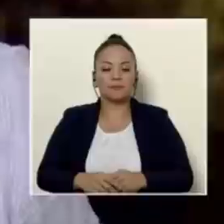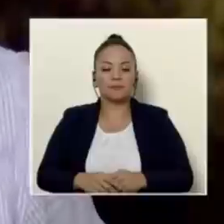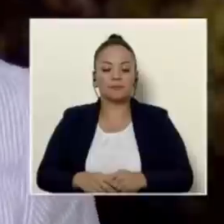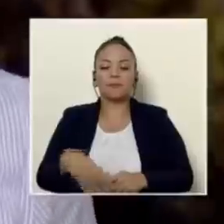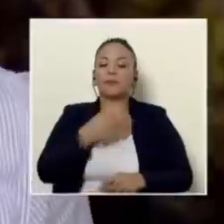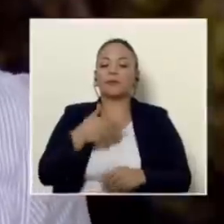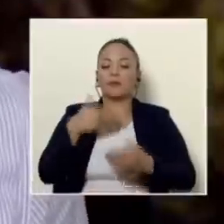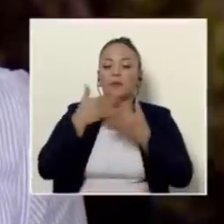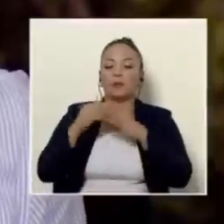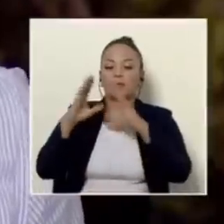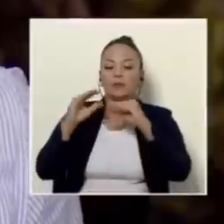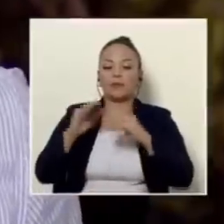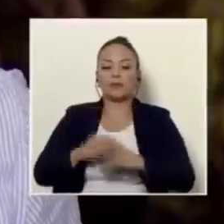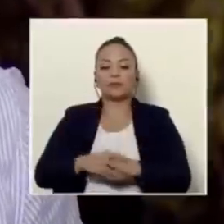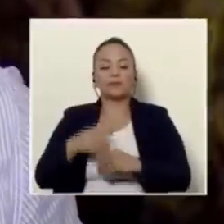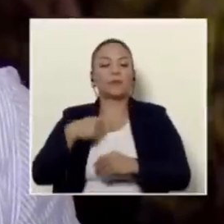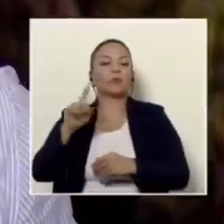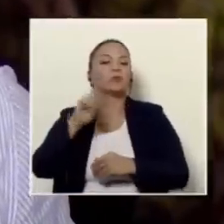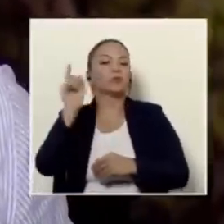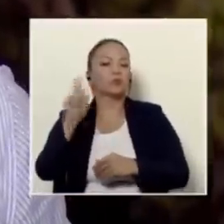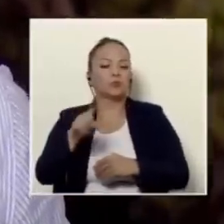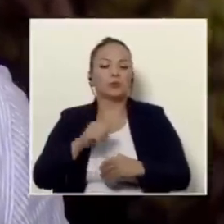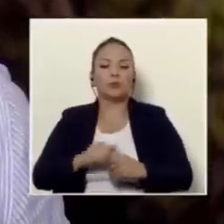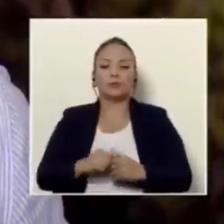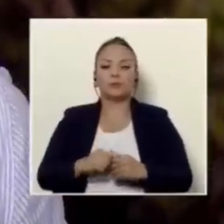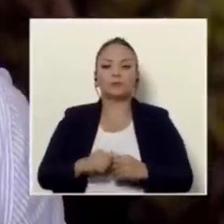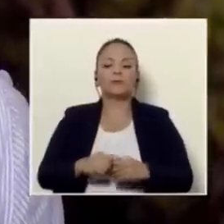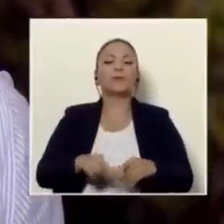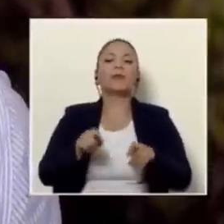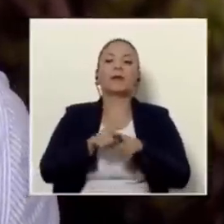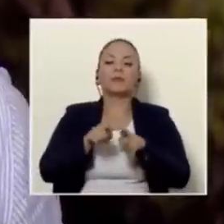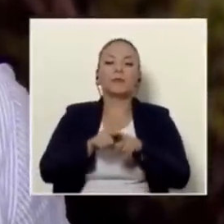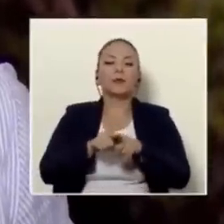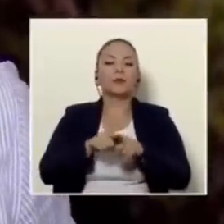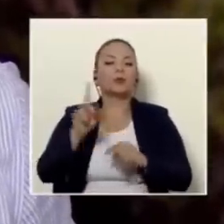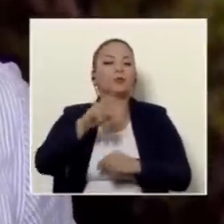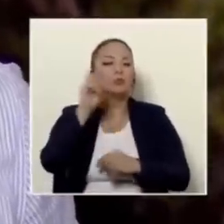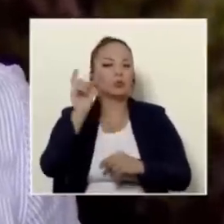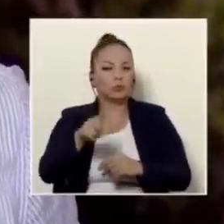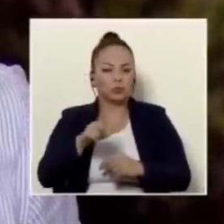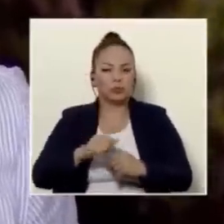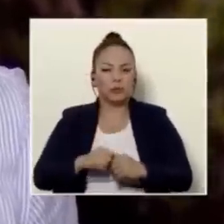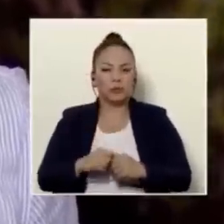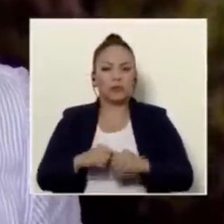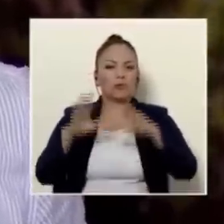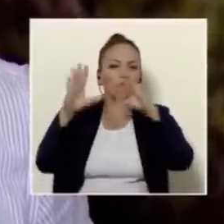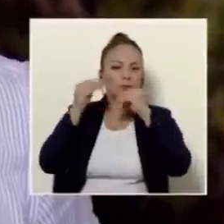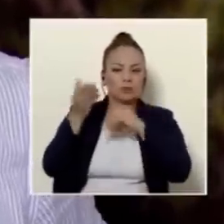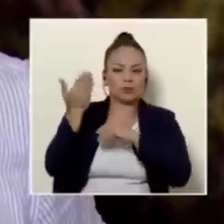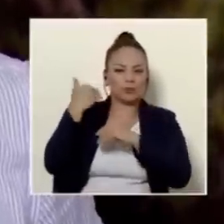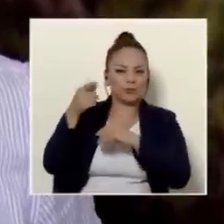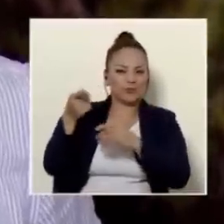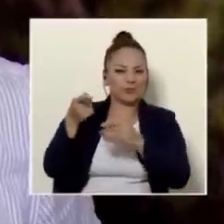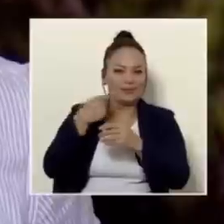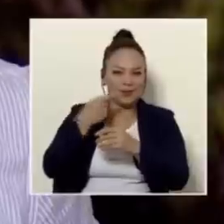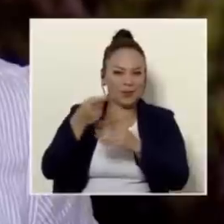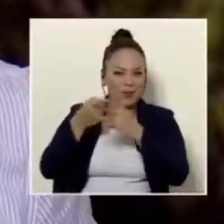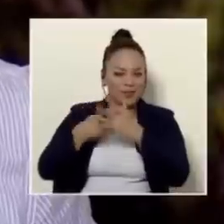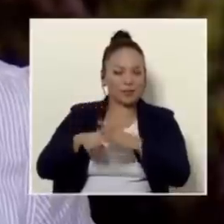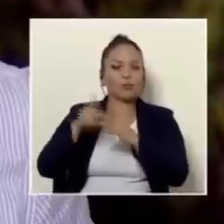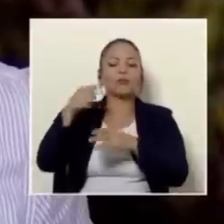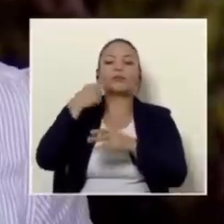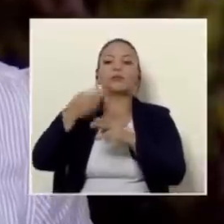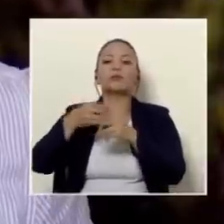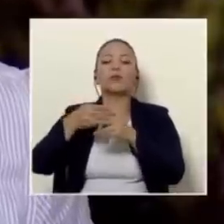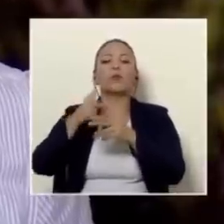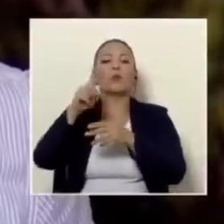Presidente, buenas tardes. Es una consulta que tengo, pero también una consulta a una información que usted dio al inicio. Usted mencionó que se